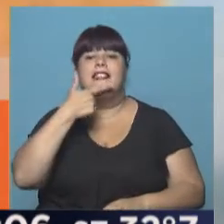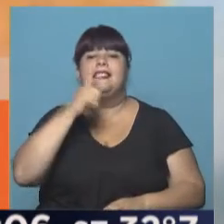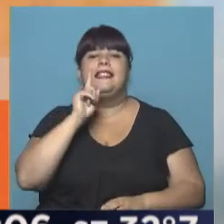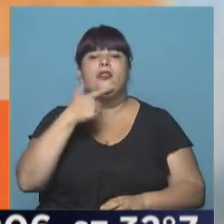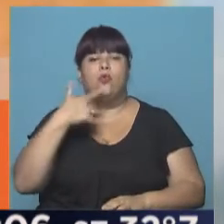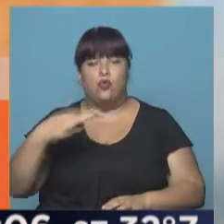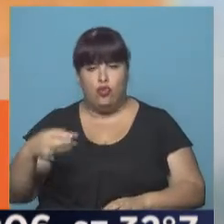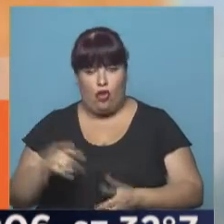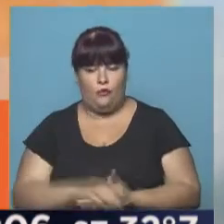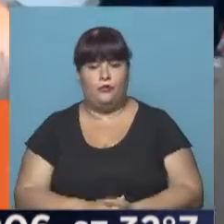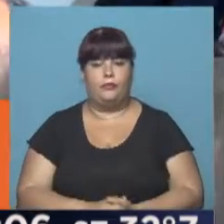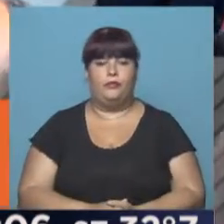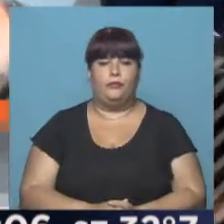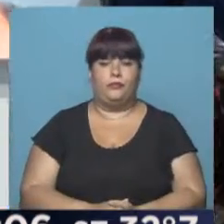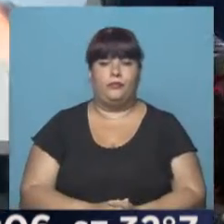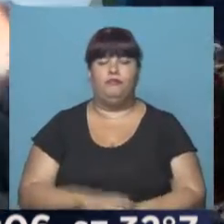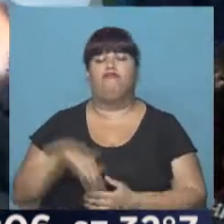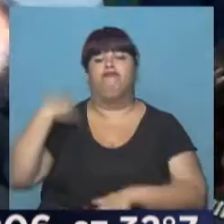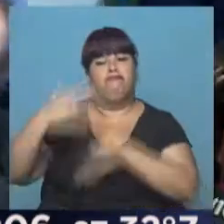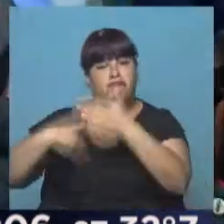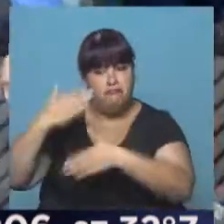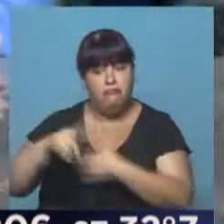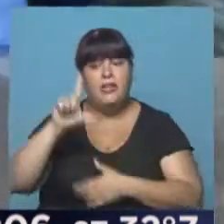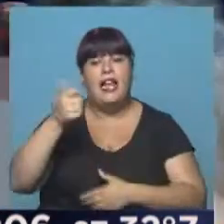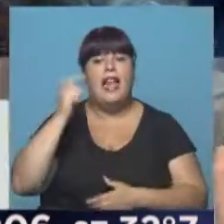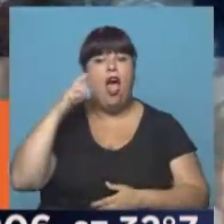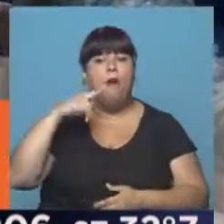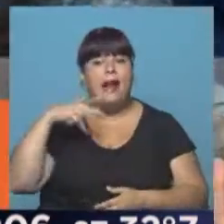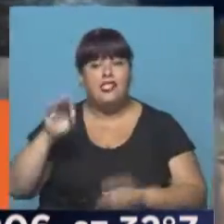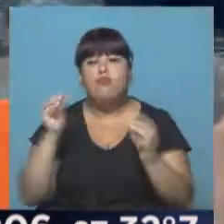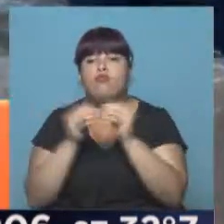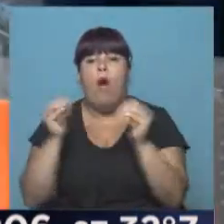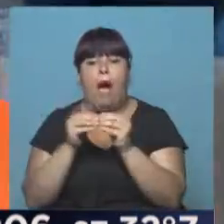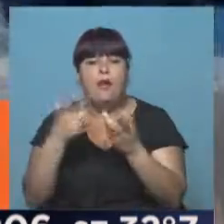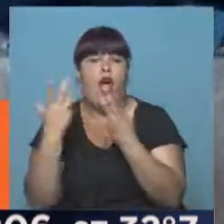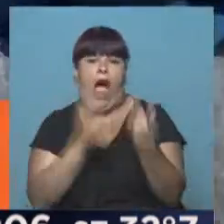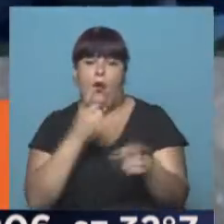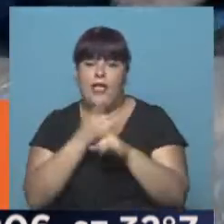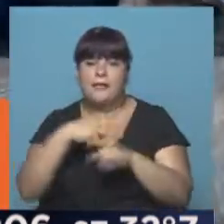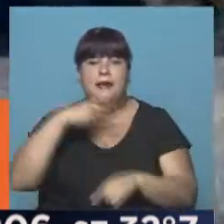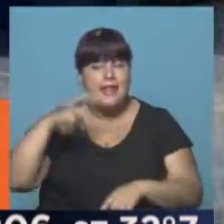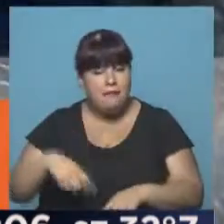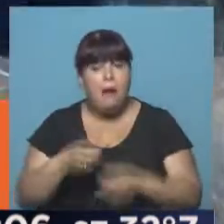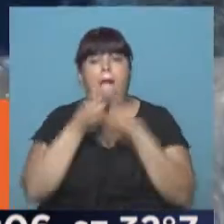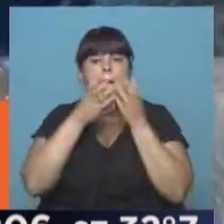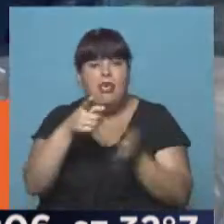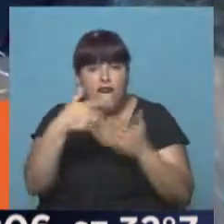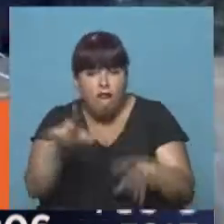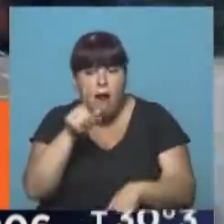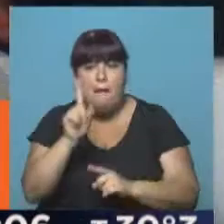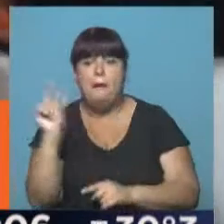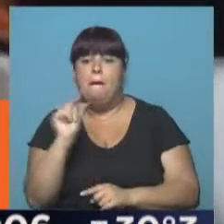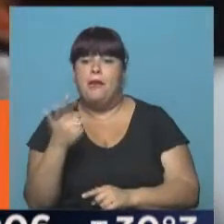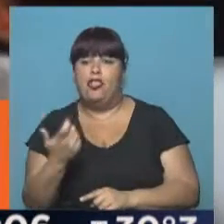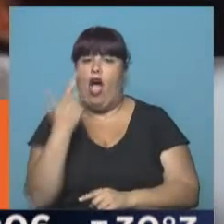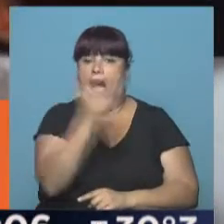Estiuso. Días después, Diego Lagomarsino, amigo y colaborador de Nisman, reveló que fue él quien le